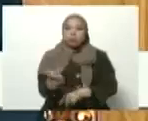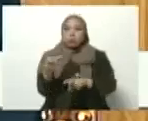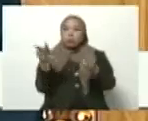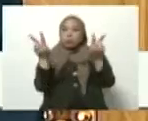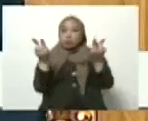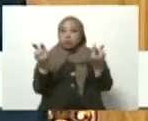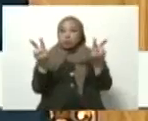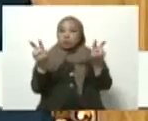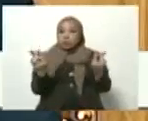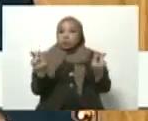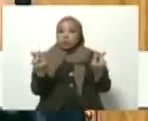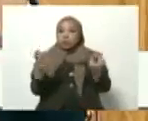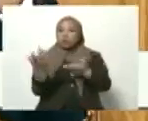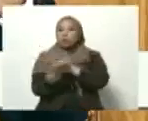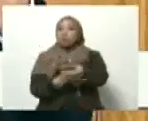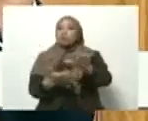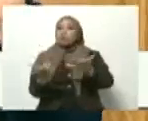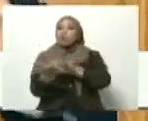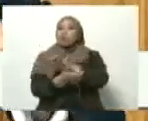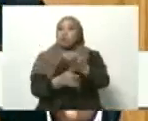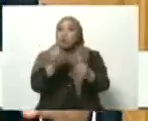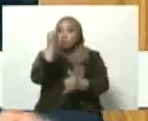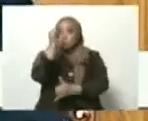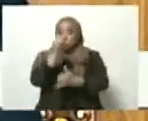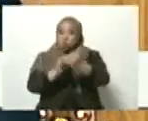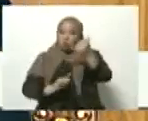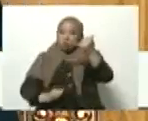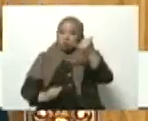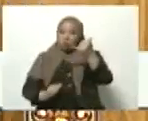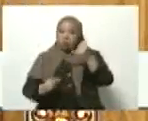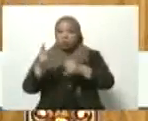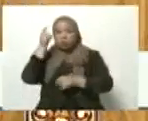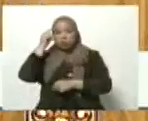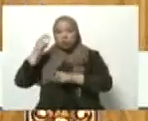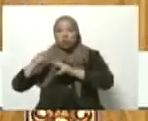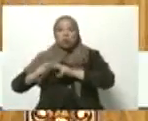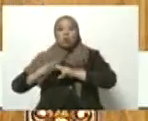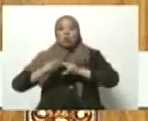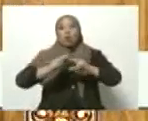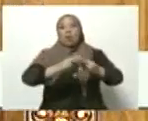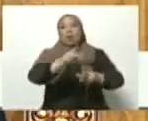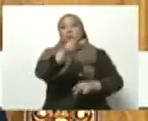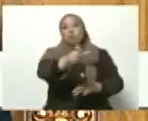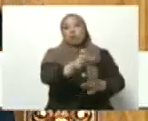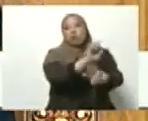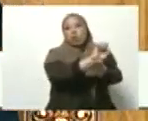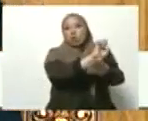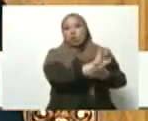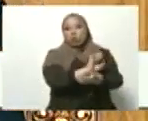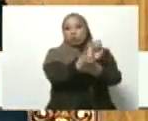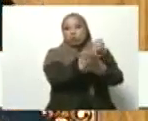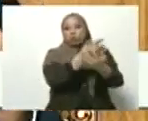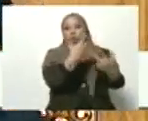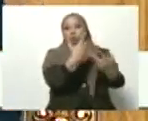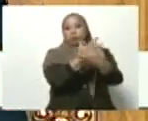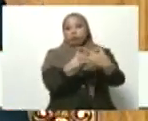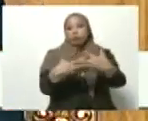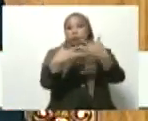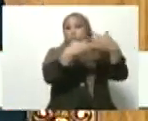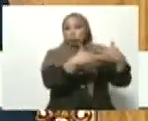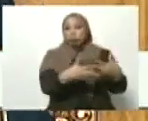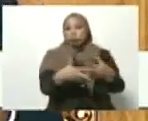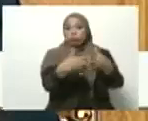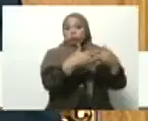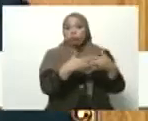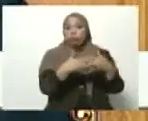tenía otra visión del problema y el último día de gobierno se lo entregó ilegalmente a los Estados Unidos. Ahí se ve otra vez el